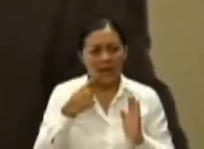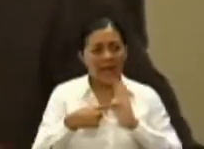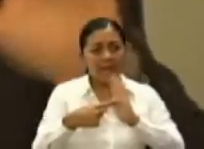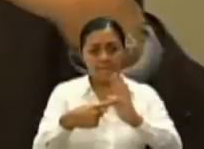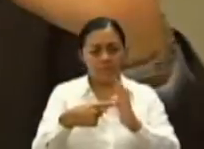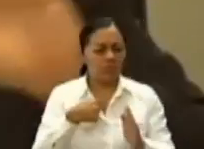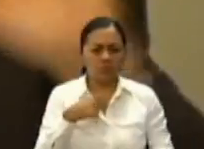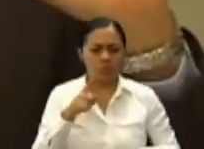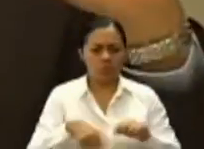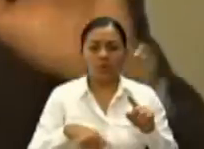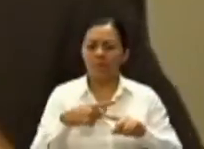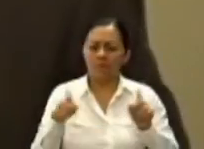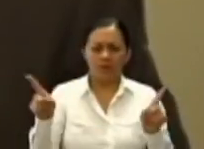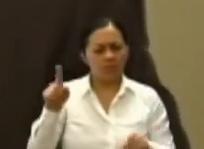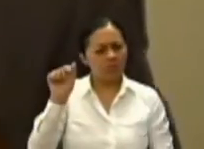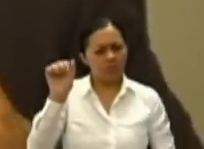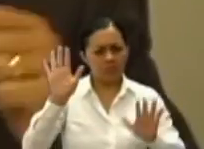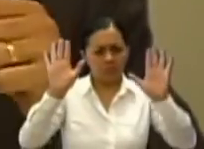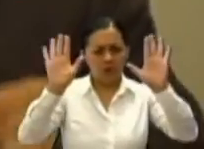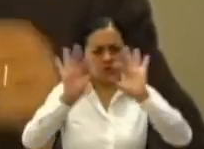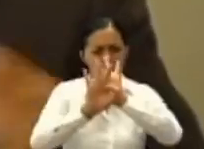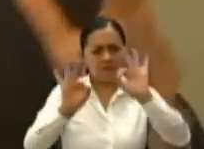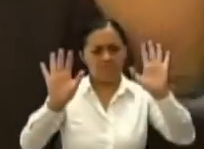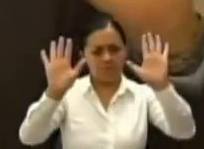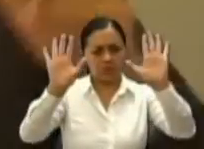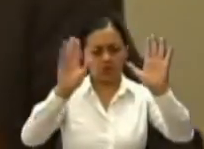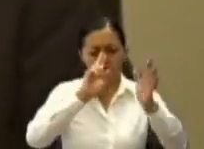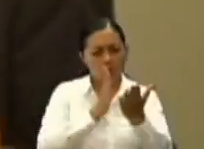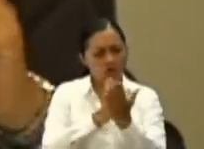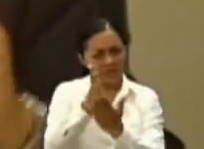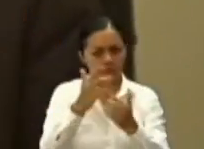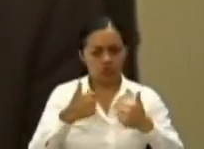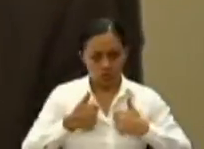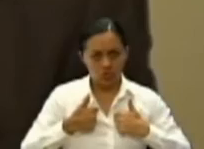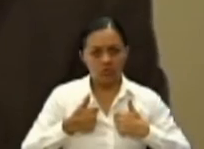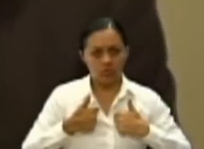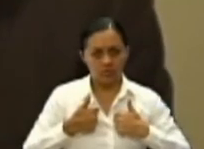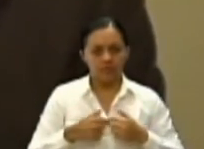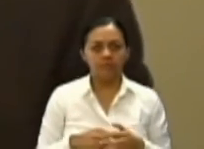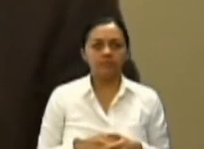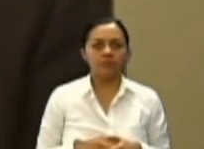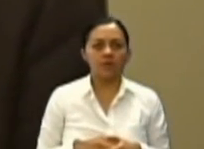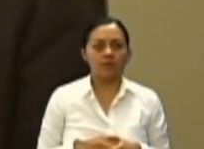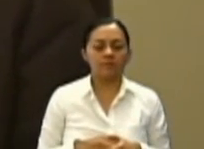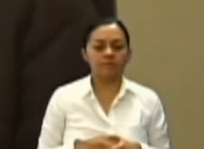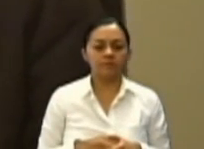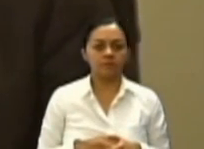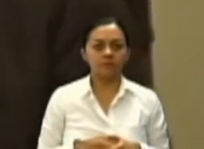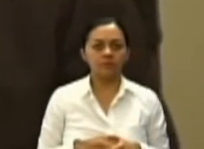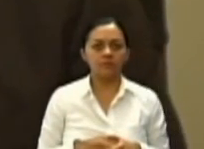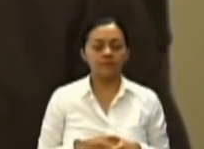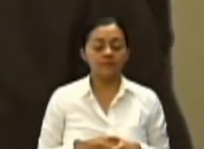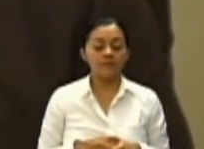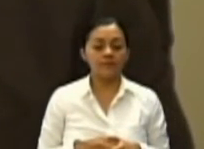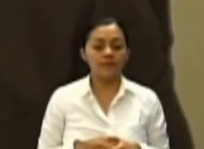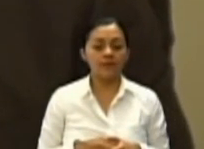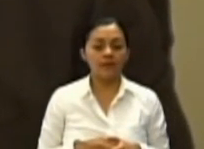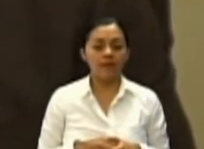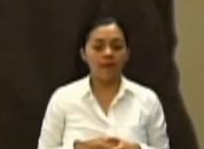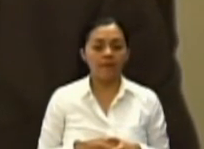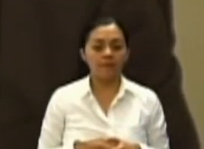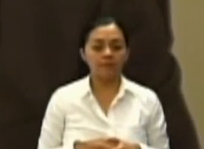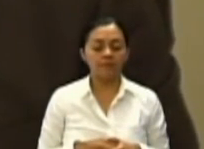nadie por estas manos están limpias una persona honesta sí soy una persona coherente en todo caso y